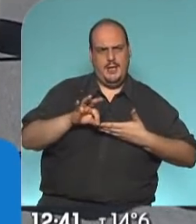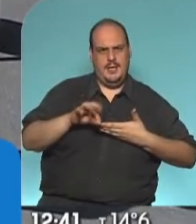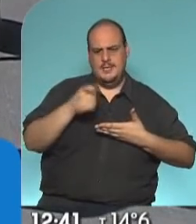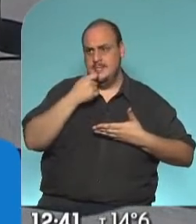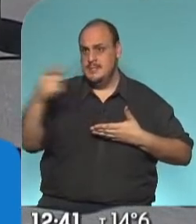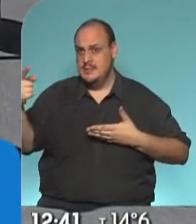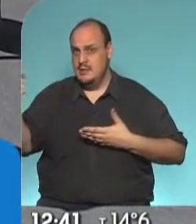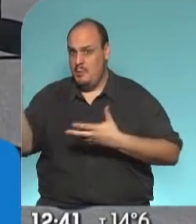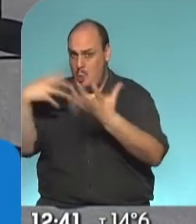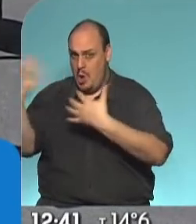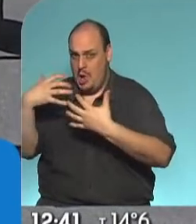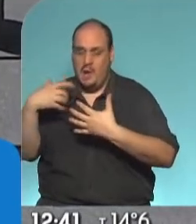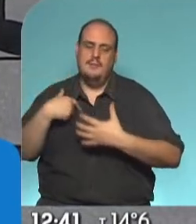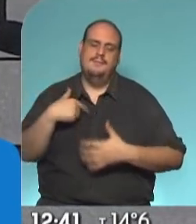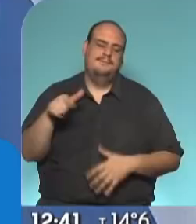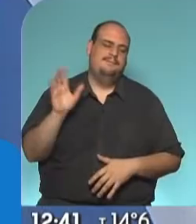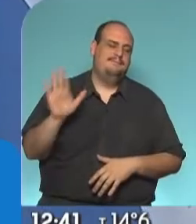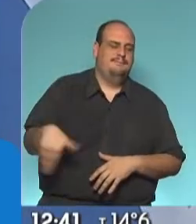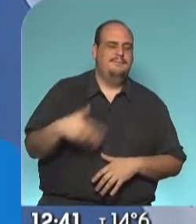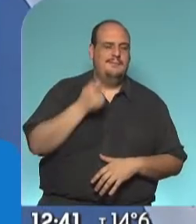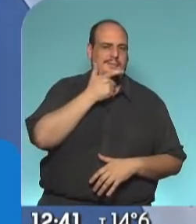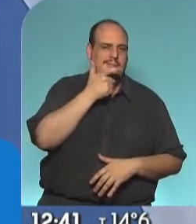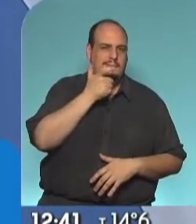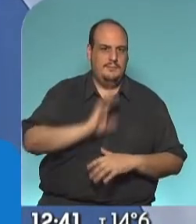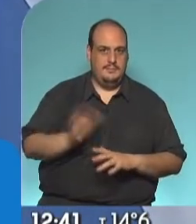cierto, ríete.